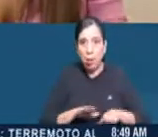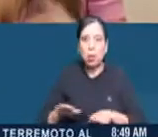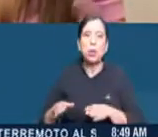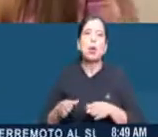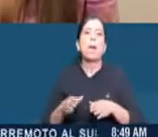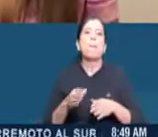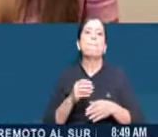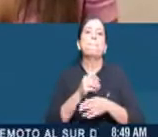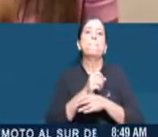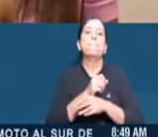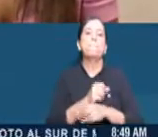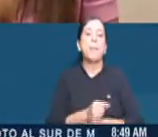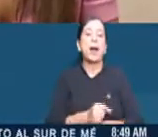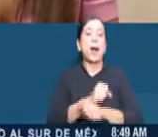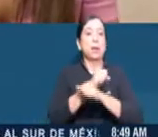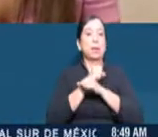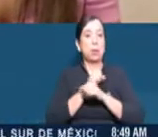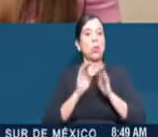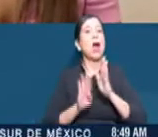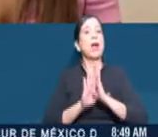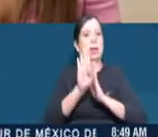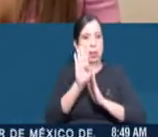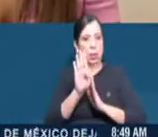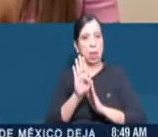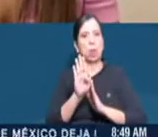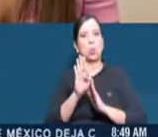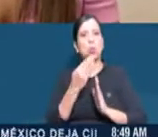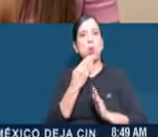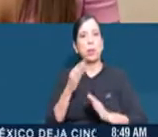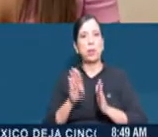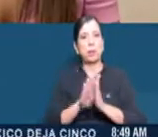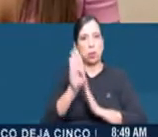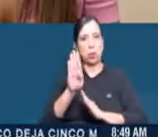para garantizar el desarrollo óptimo de los niños y niñas del país.